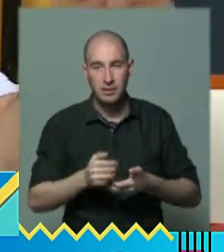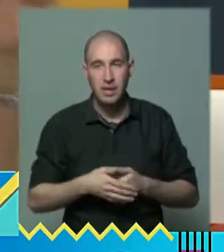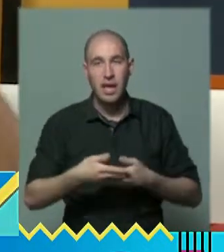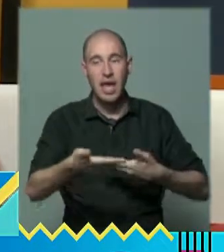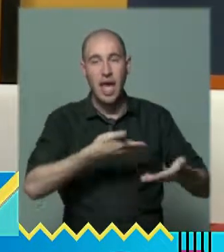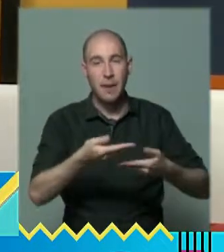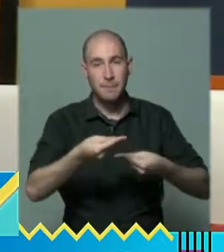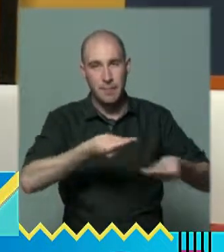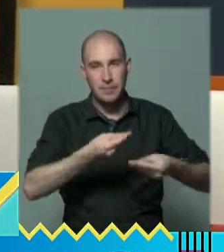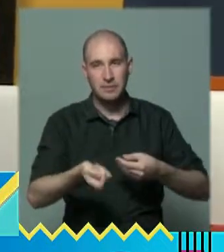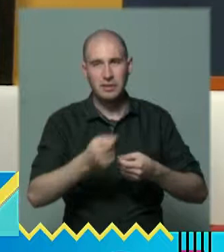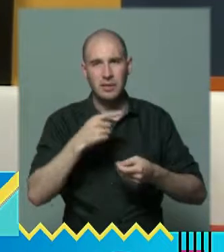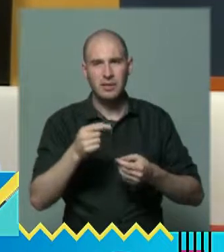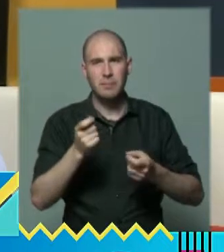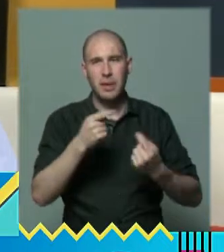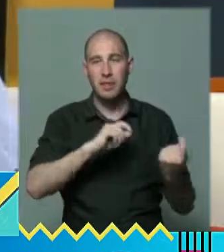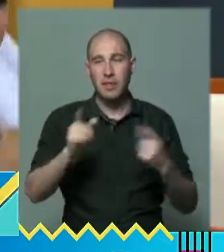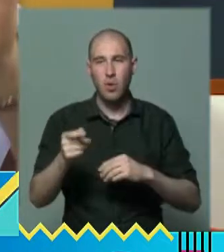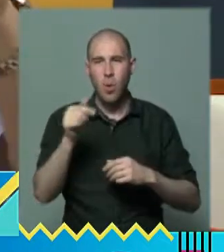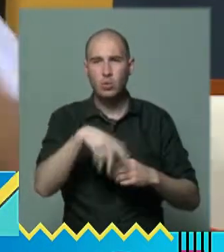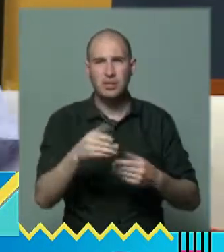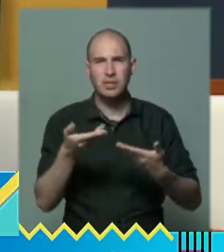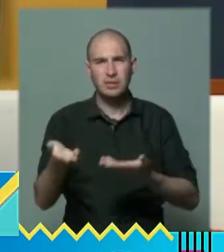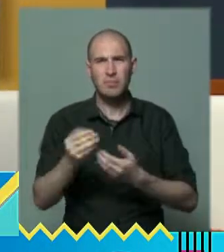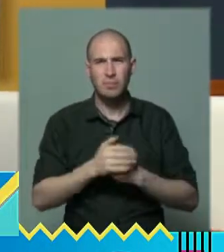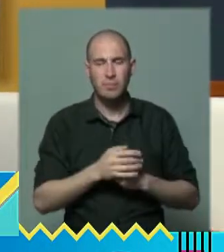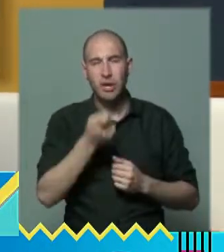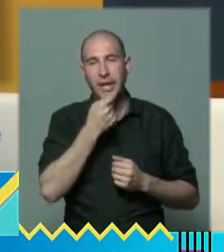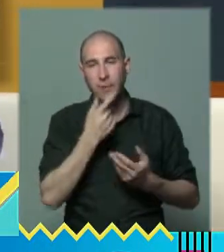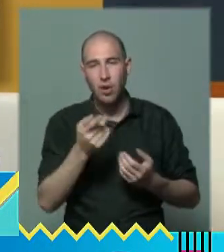empresa generosamente hace una compensación que dice, mire, usted recibió femenía